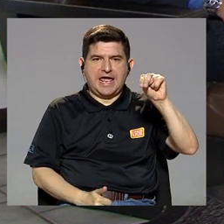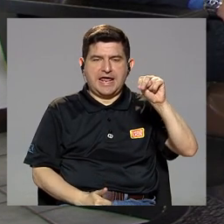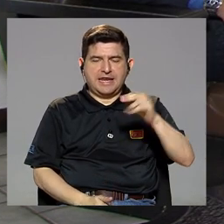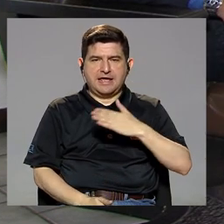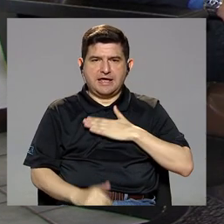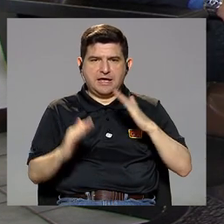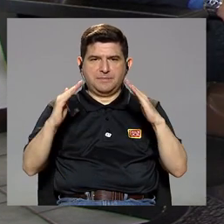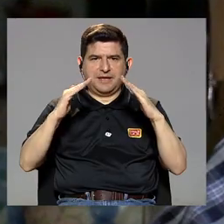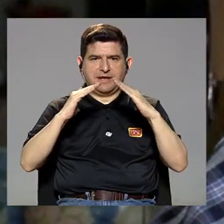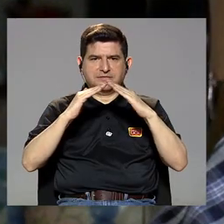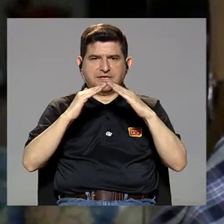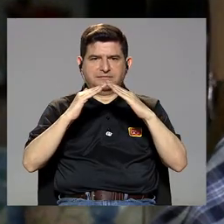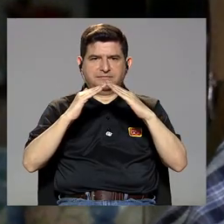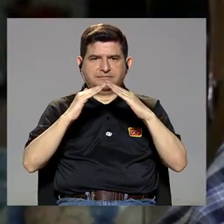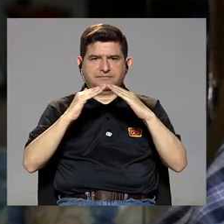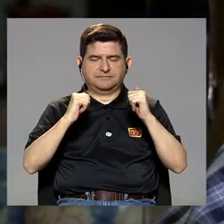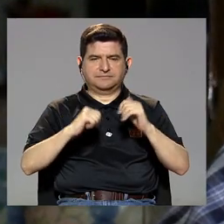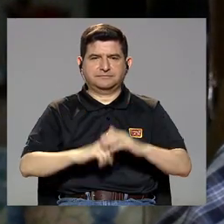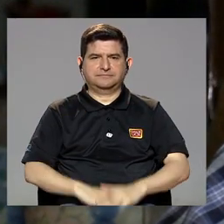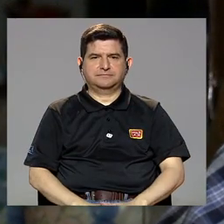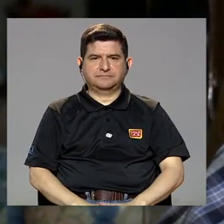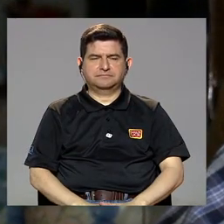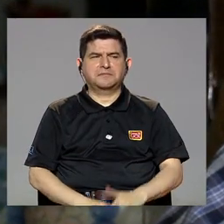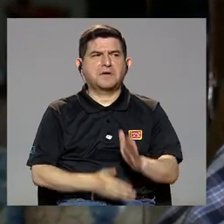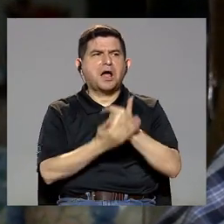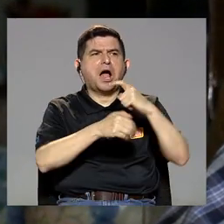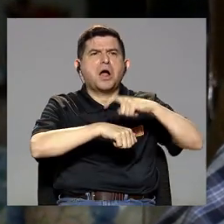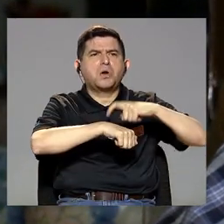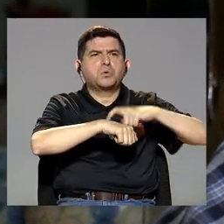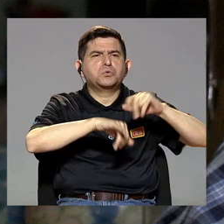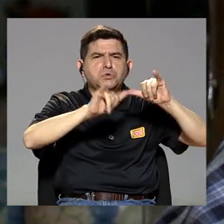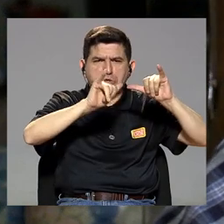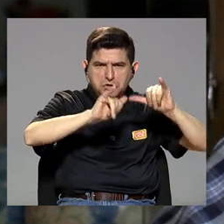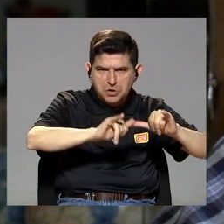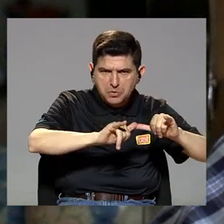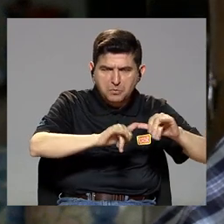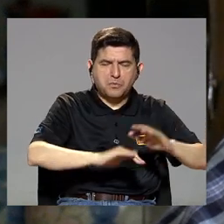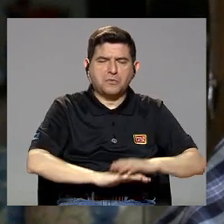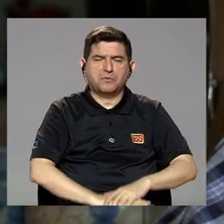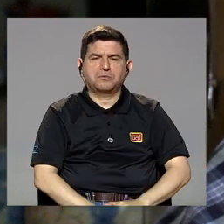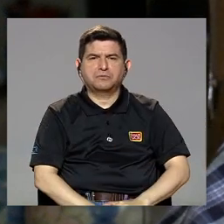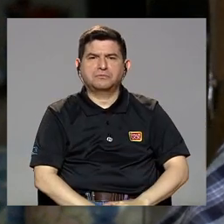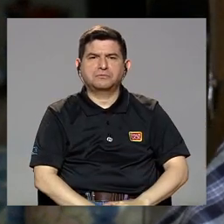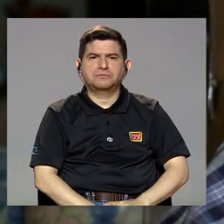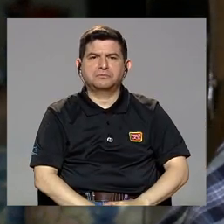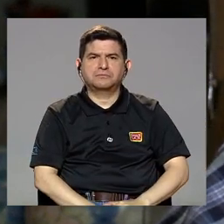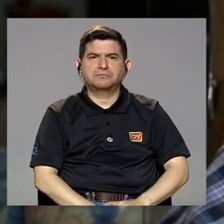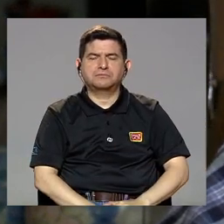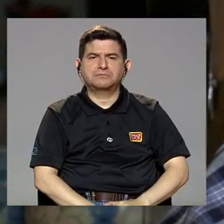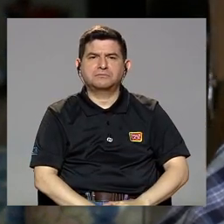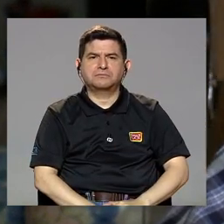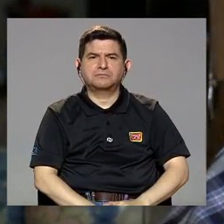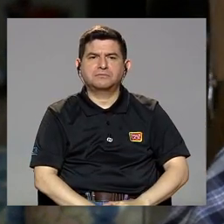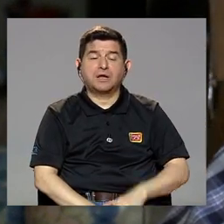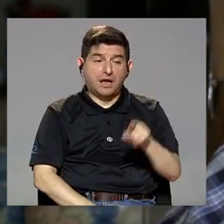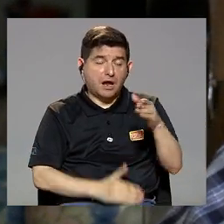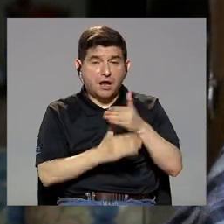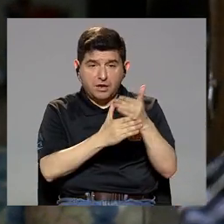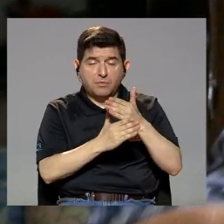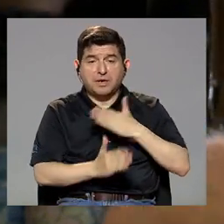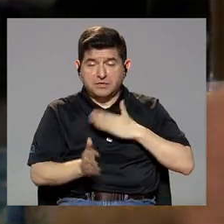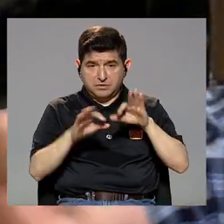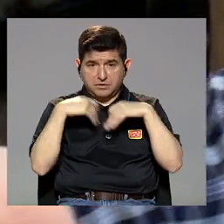casa estuvo algún tiempo incluso y él compartía con mi familia